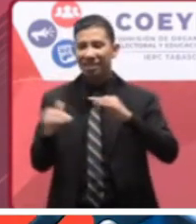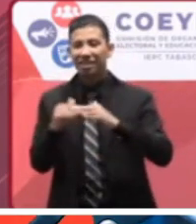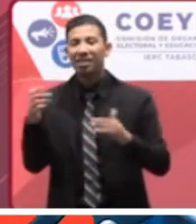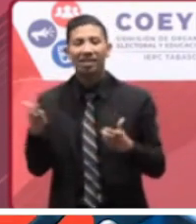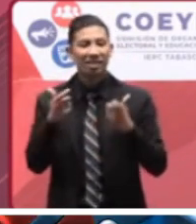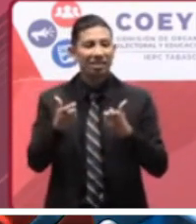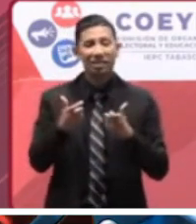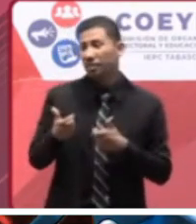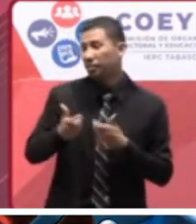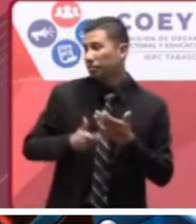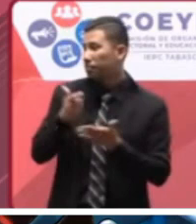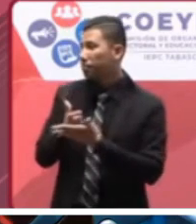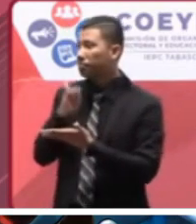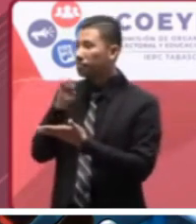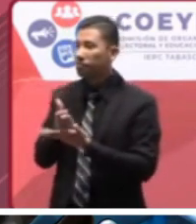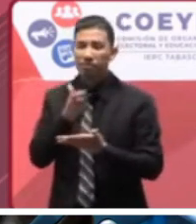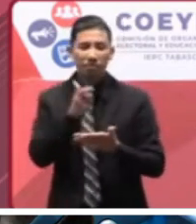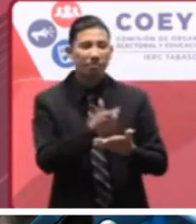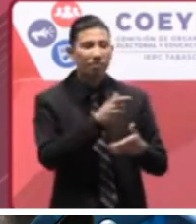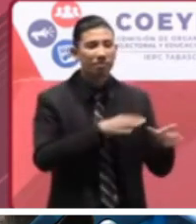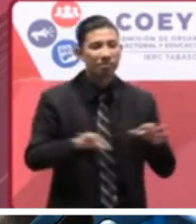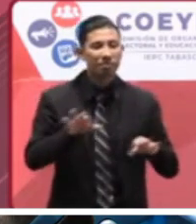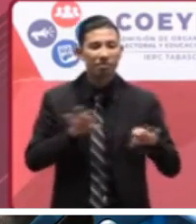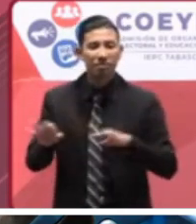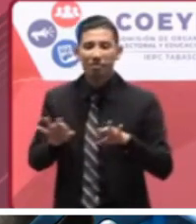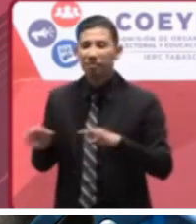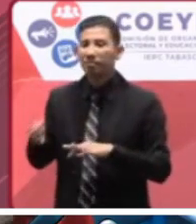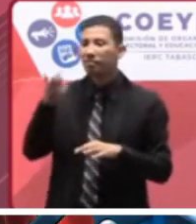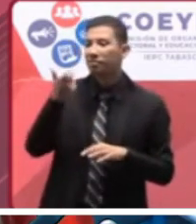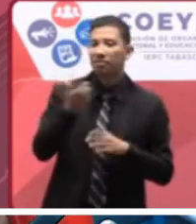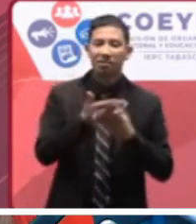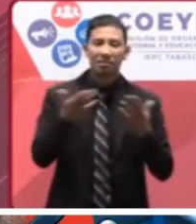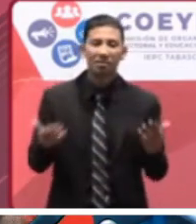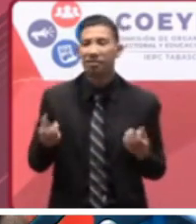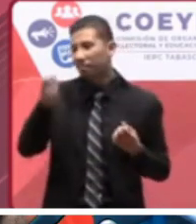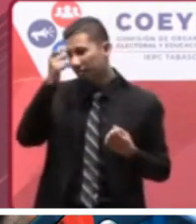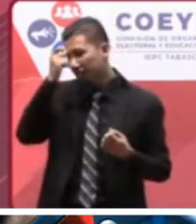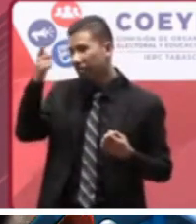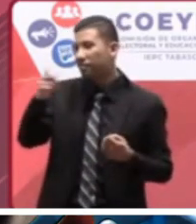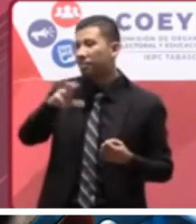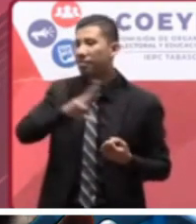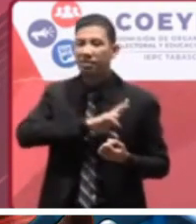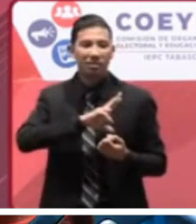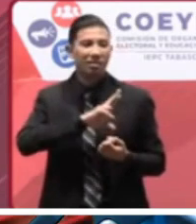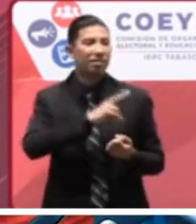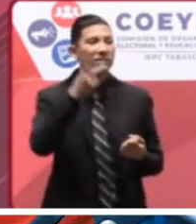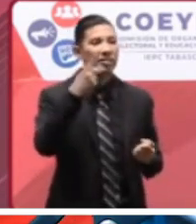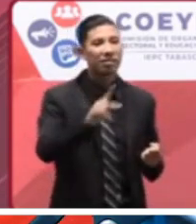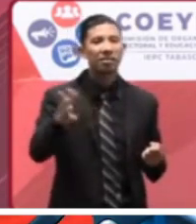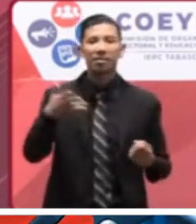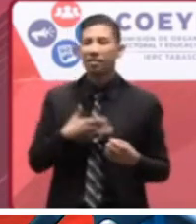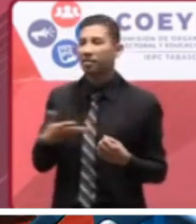los salarios, pues que vayan a trabajar a ganar esos salarios en la iniciativa privada, pero tenemos que